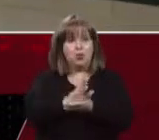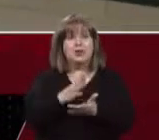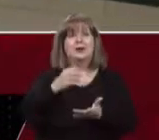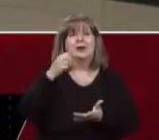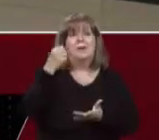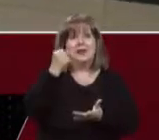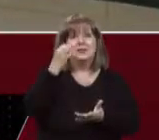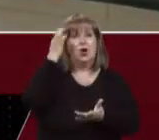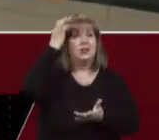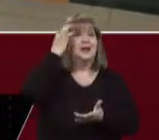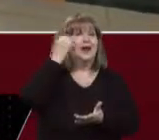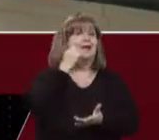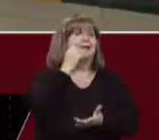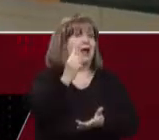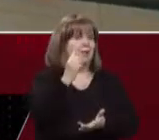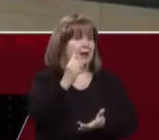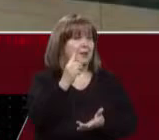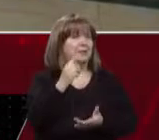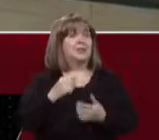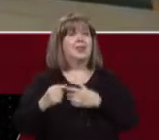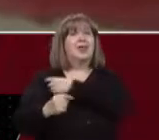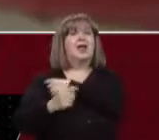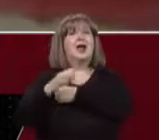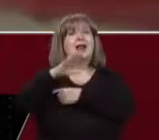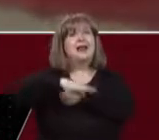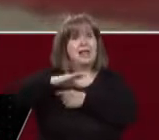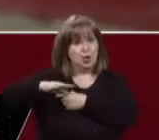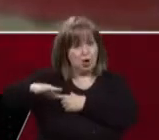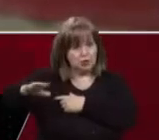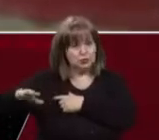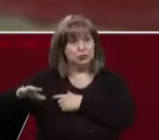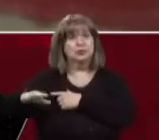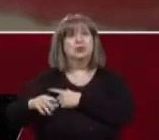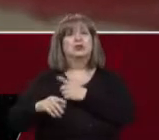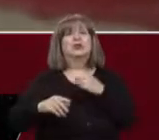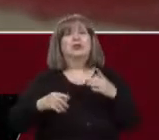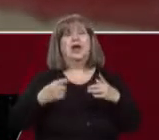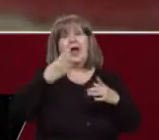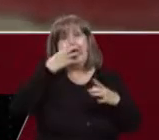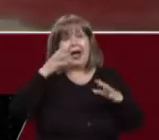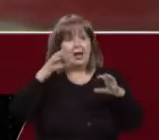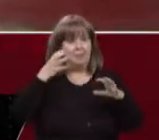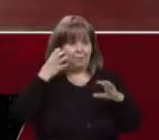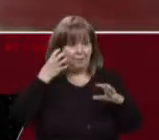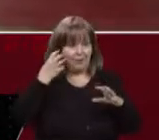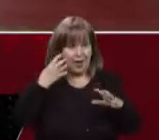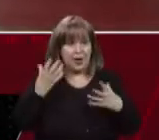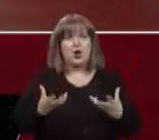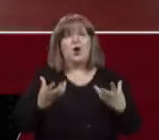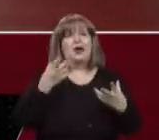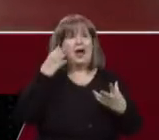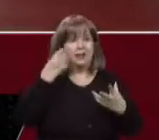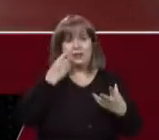30.000 pesos. Escucharon, ¿no? Chicos, perros, no es que los pongan en el mismo grupo, pero digo, tanto los chicos como los perros son